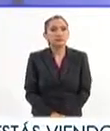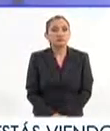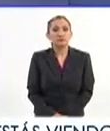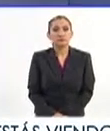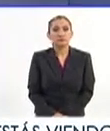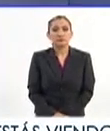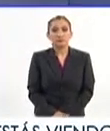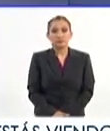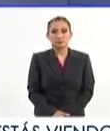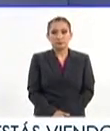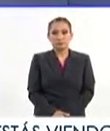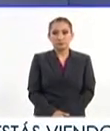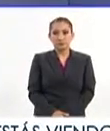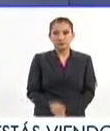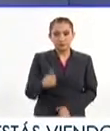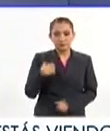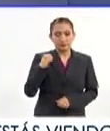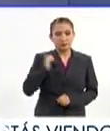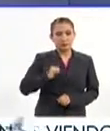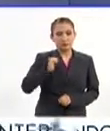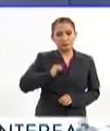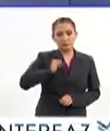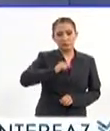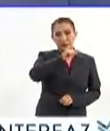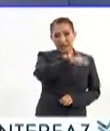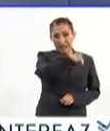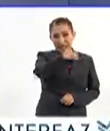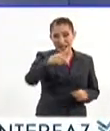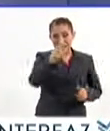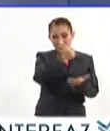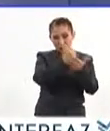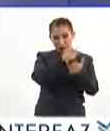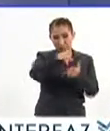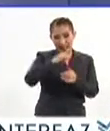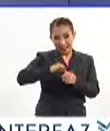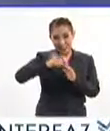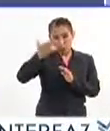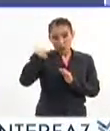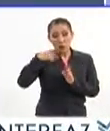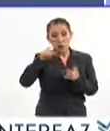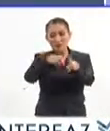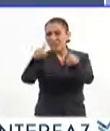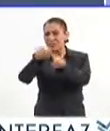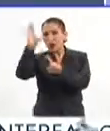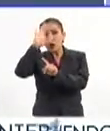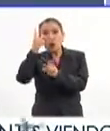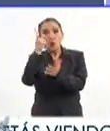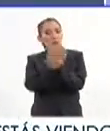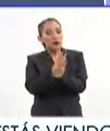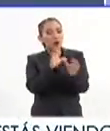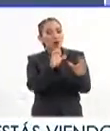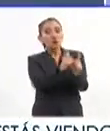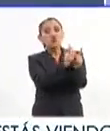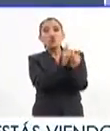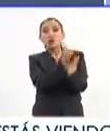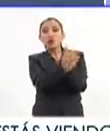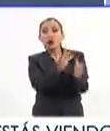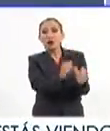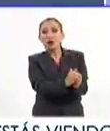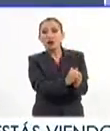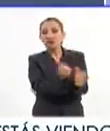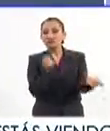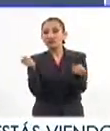Bueno, los asentamientos prehispánicos son multiétnicos. Entonces, no solamente, digamos, podemos atribuirle a cierto grupo que